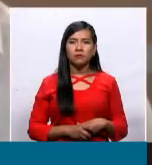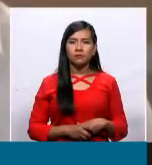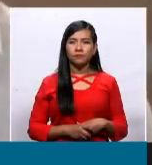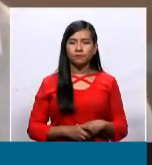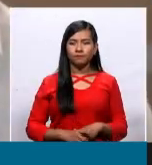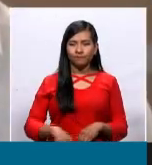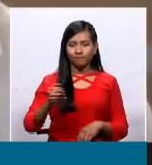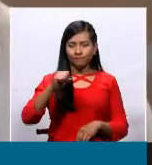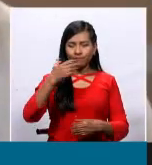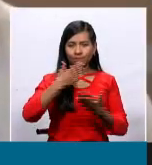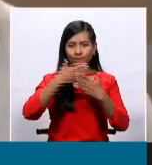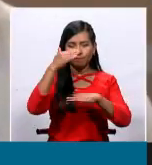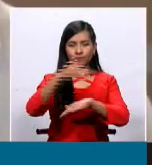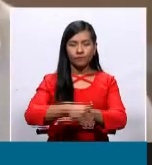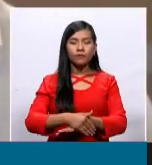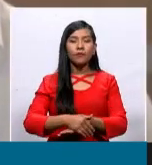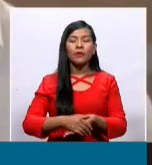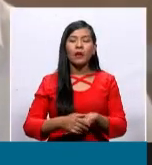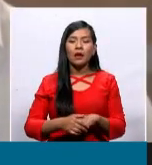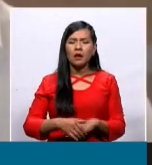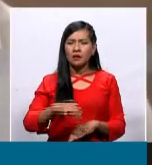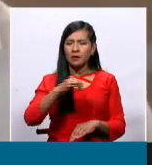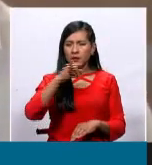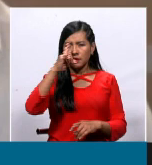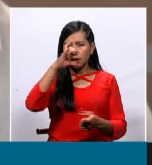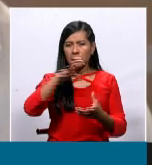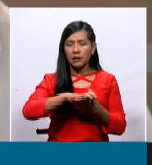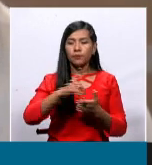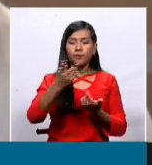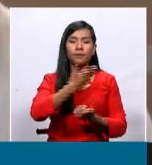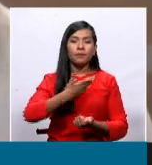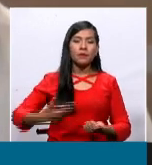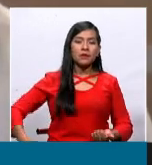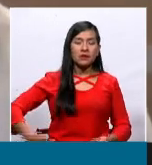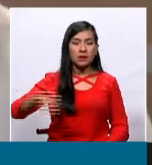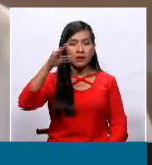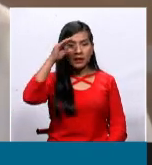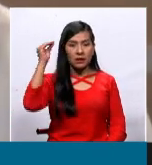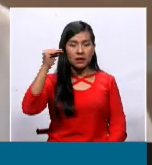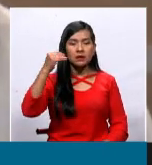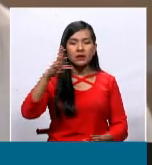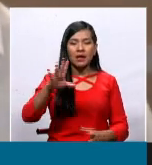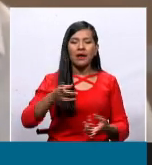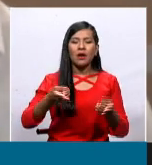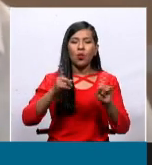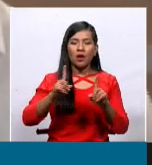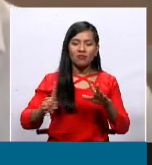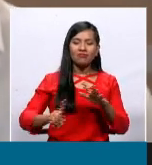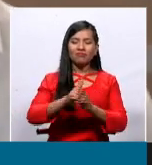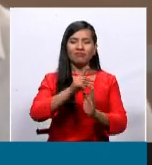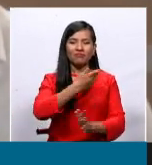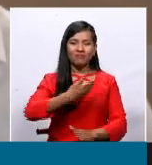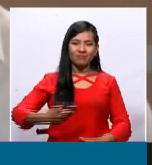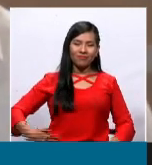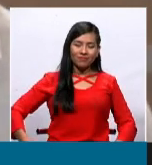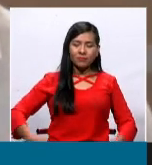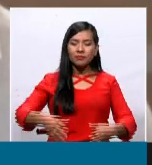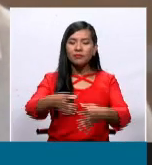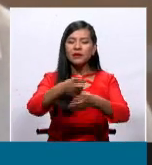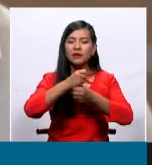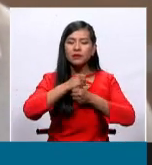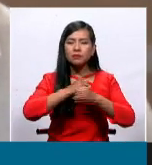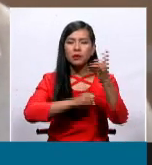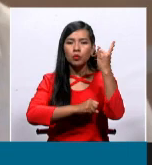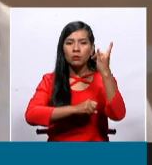Pedro, buenas noches. Mira, creo que el presidente Arce recibe un país con aquello que ya se conoce y se ha hablado mucho, que es